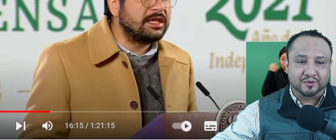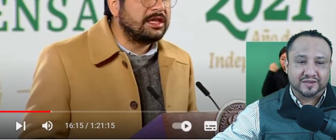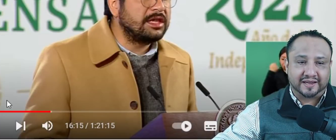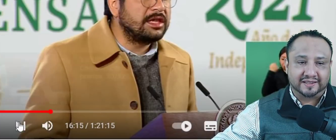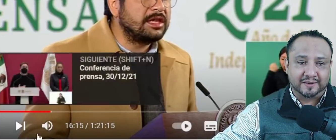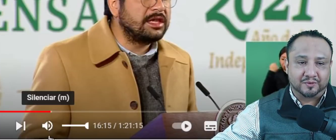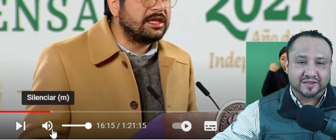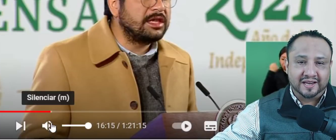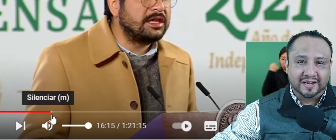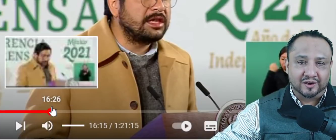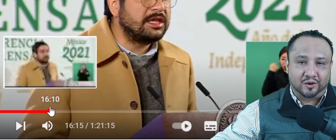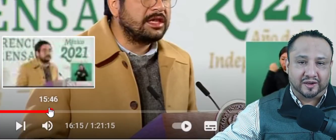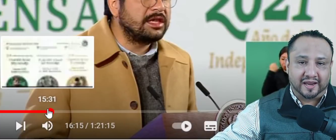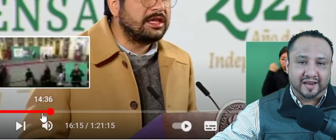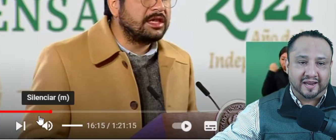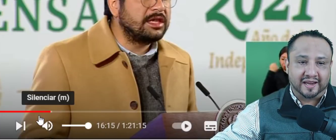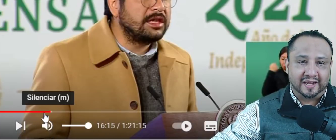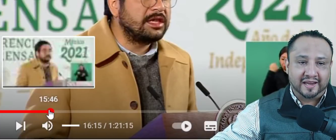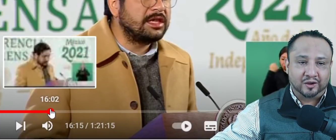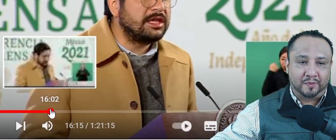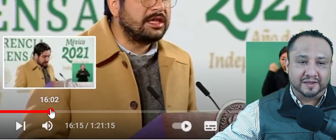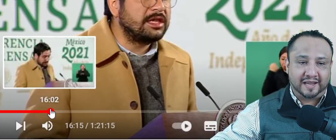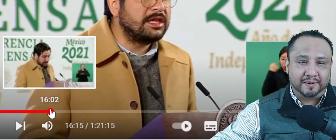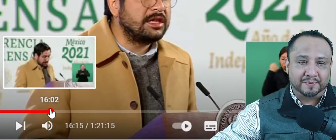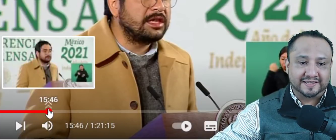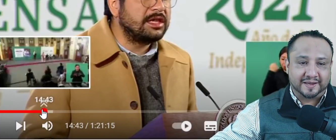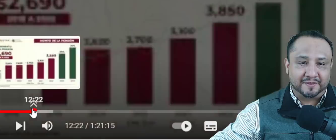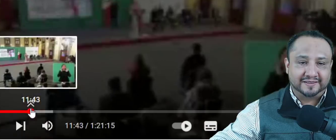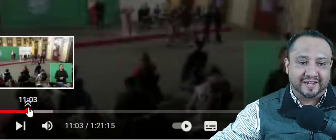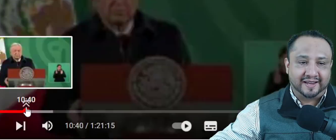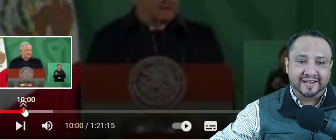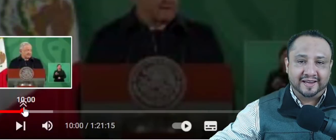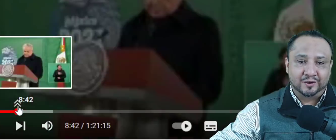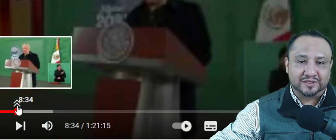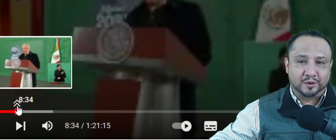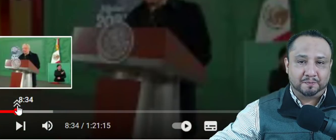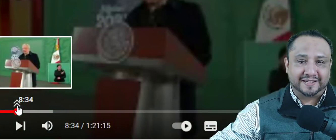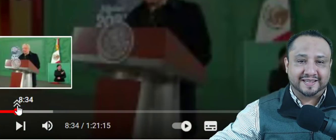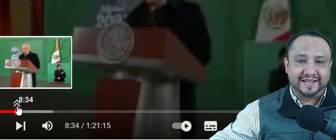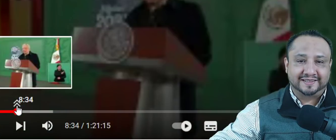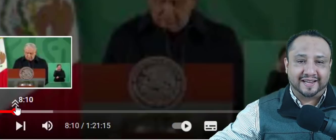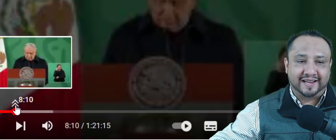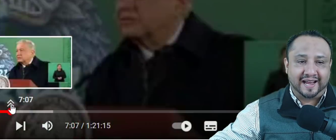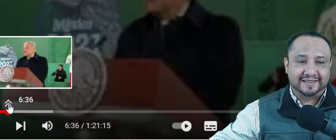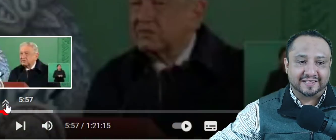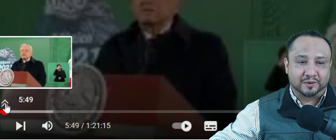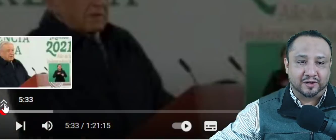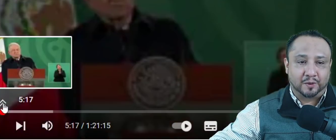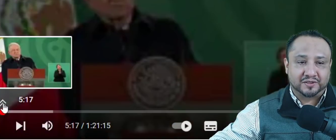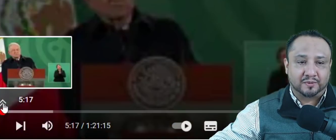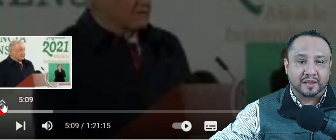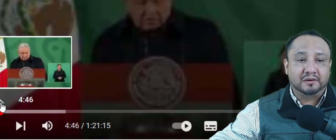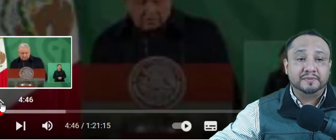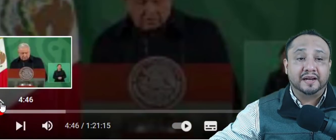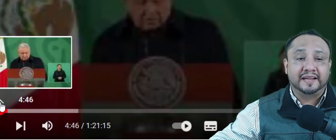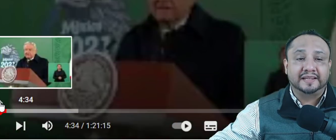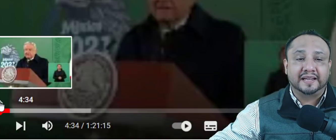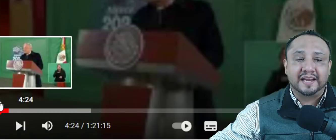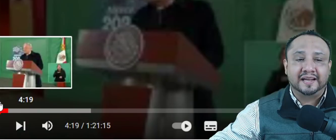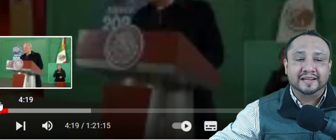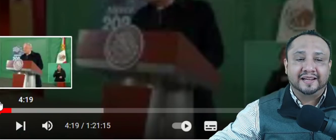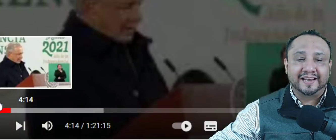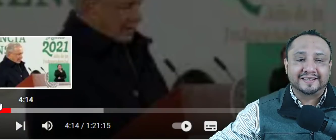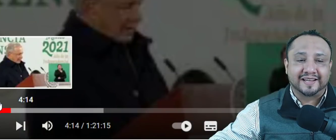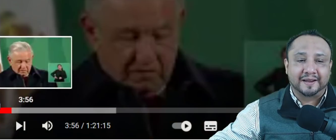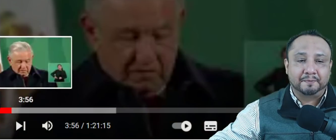los tenemos aquí tenemos lo que comentaba precisamente nuestro presidente andrés manuel lópez obrador mira ya aquí